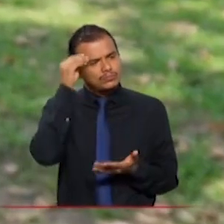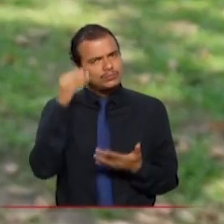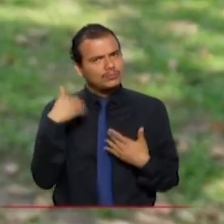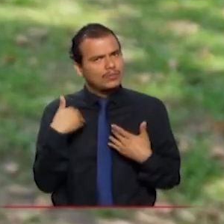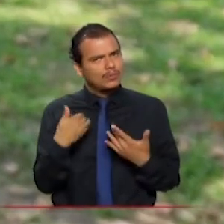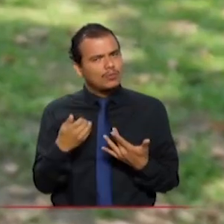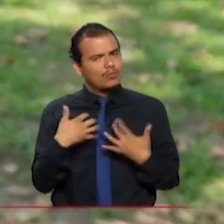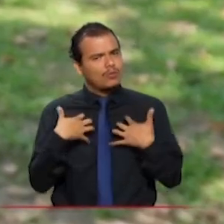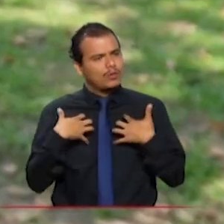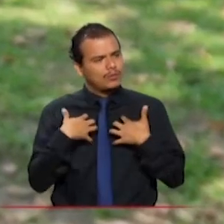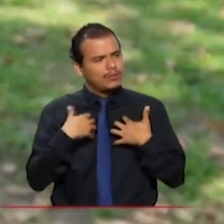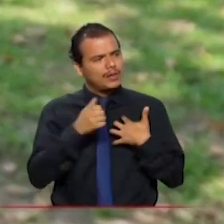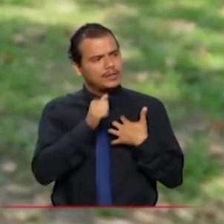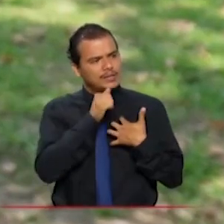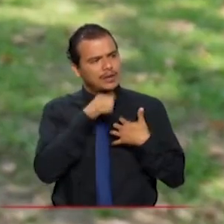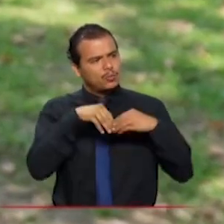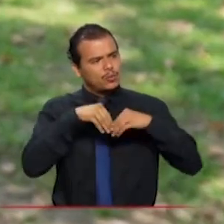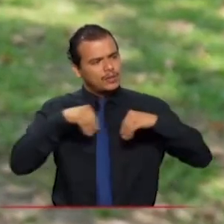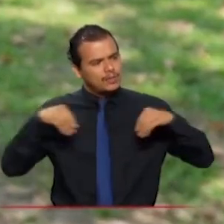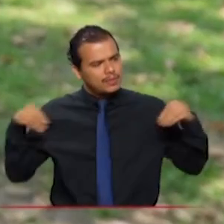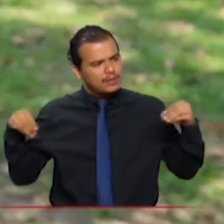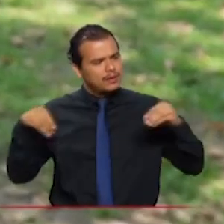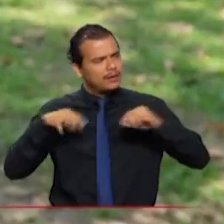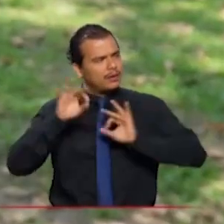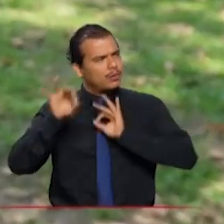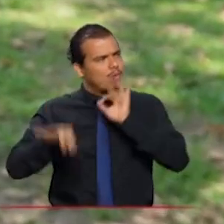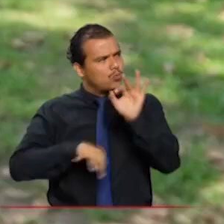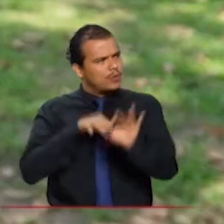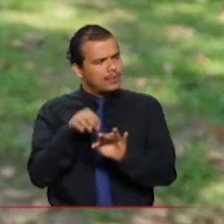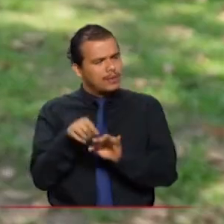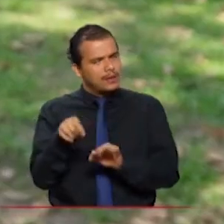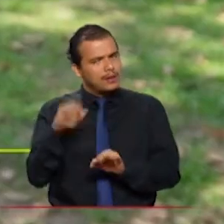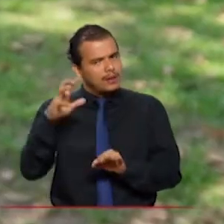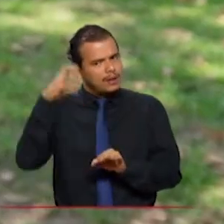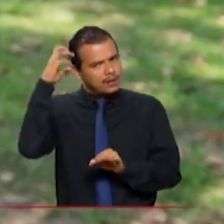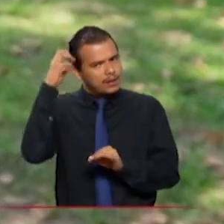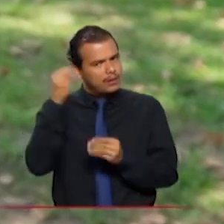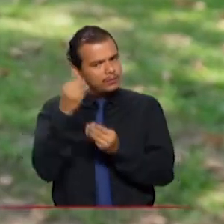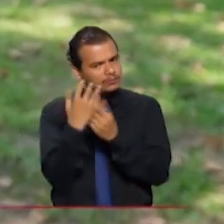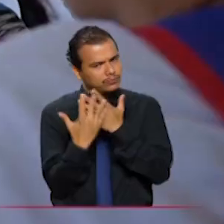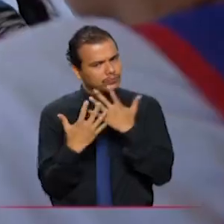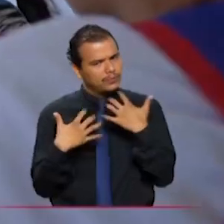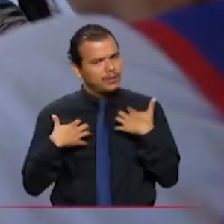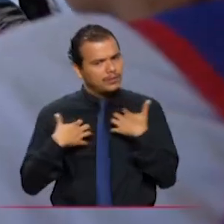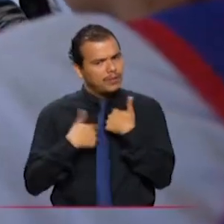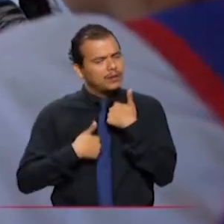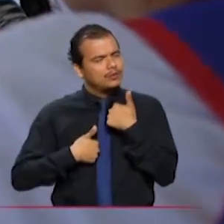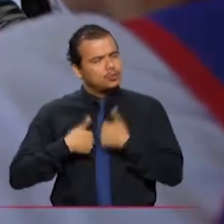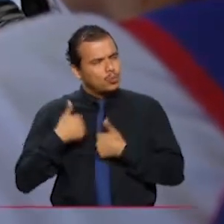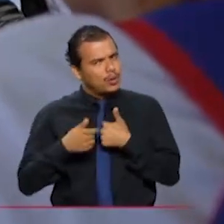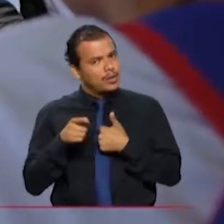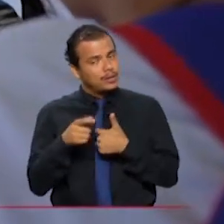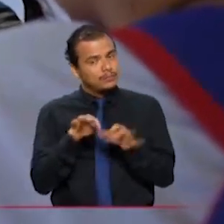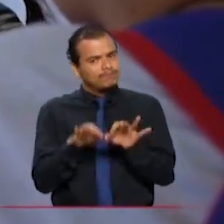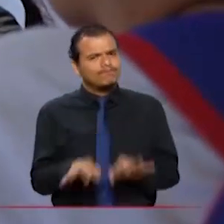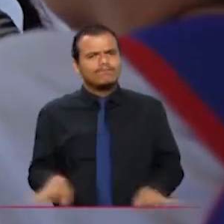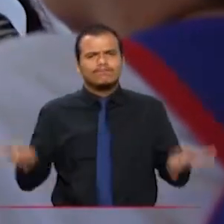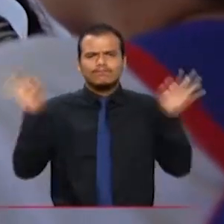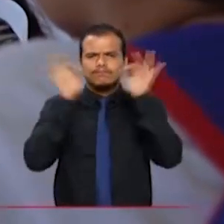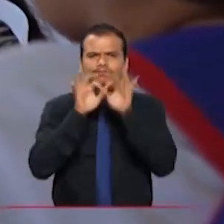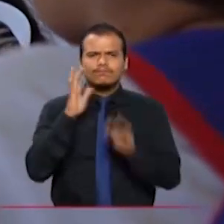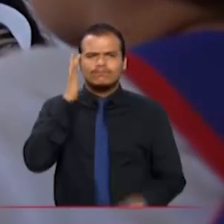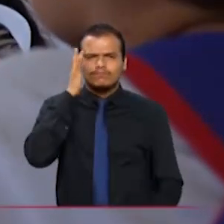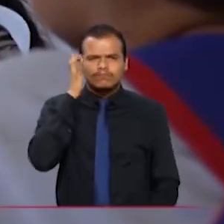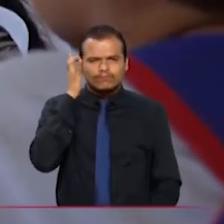los animales, las especies importantes de Cartago Valle, cómo son, por qué son importantes,